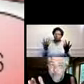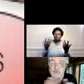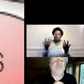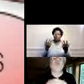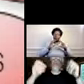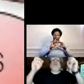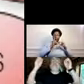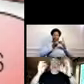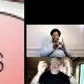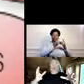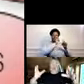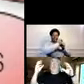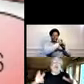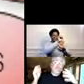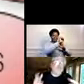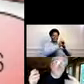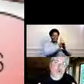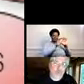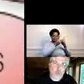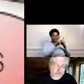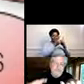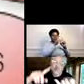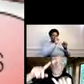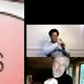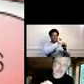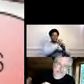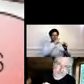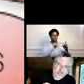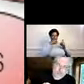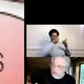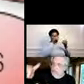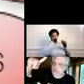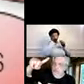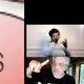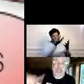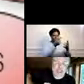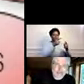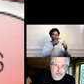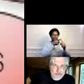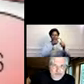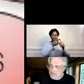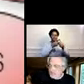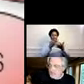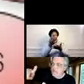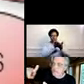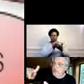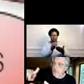darles al Departamento de Labor y también Estado datos. Datos con respecto a esta fuerza laboral.